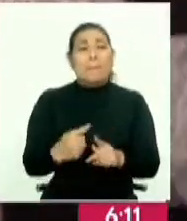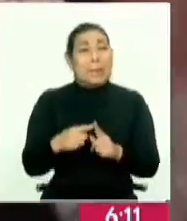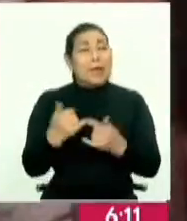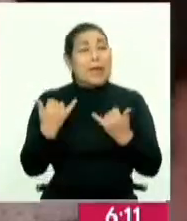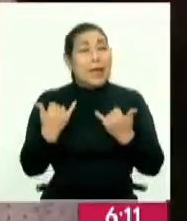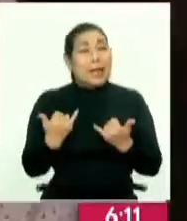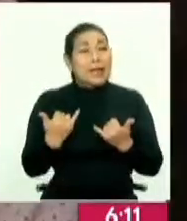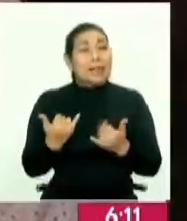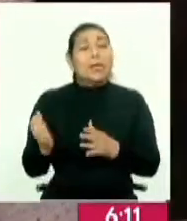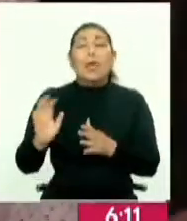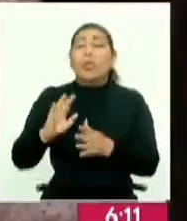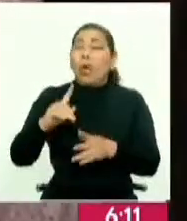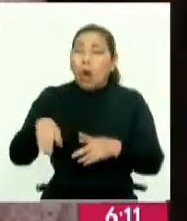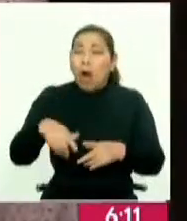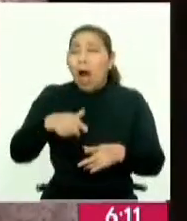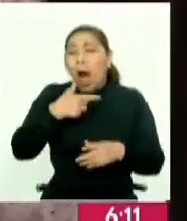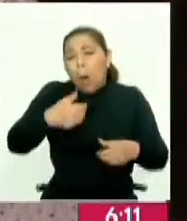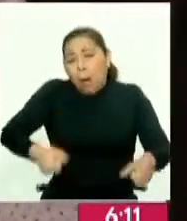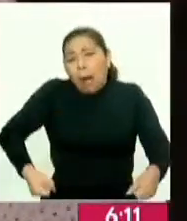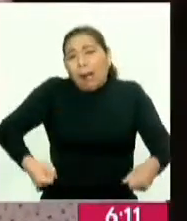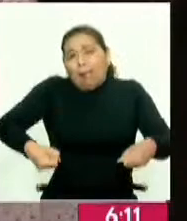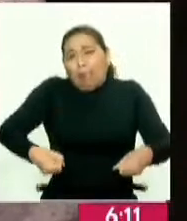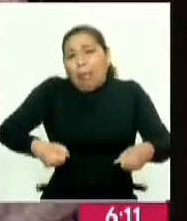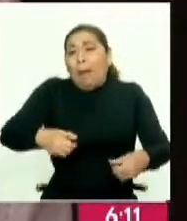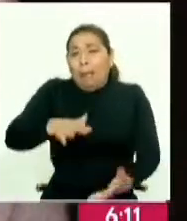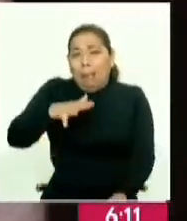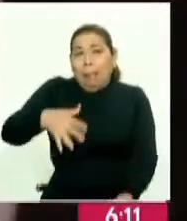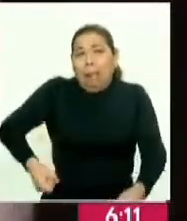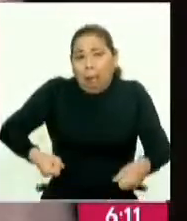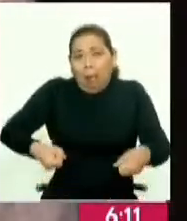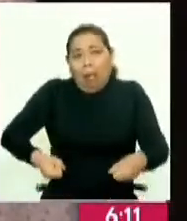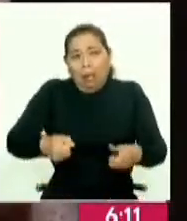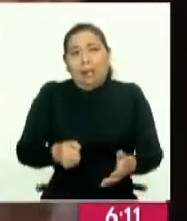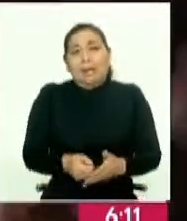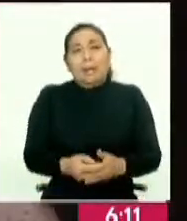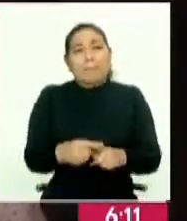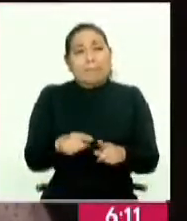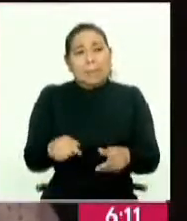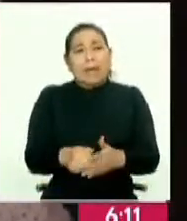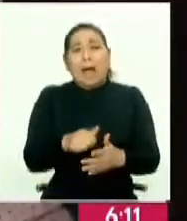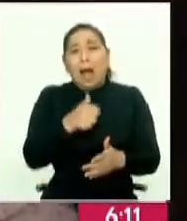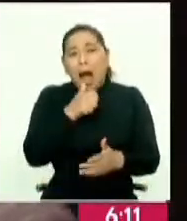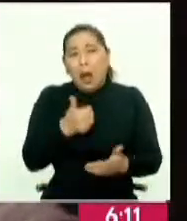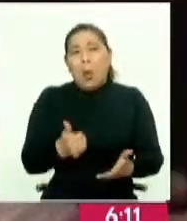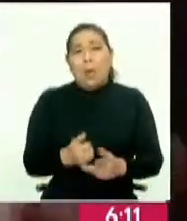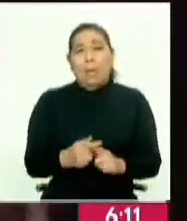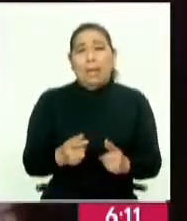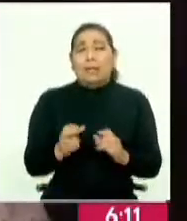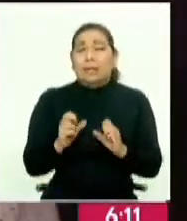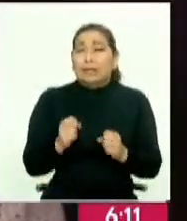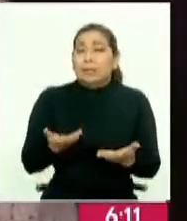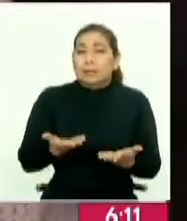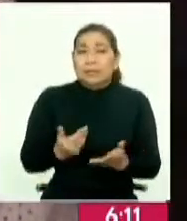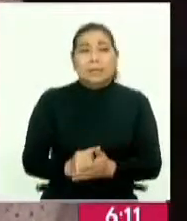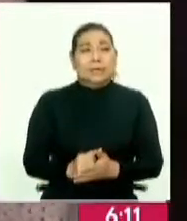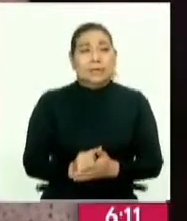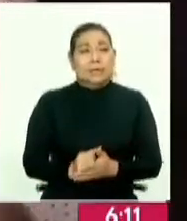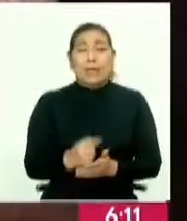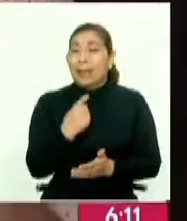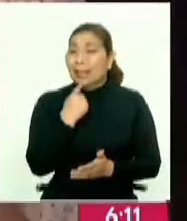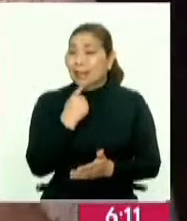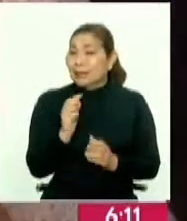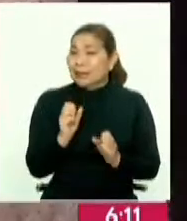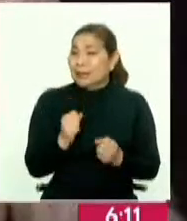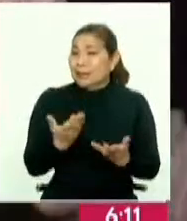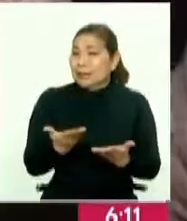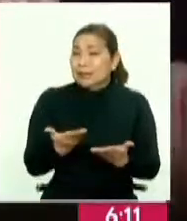ese pilón cargamos todos los días agua con nuestros baldecitos con nuestras tintas cargamos agua ahora sino como yo les digo hace un momento si